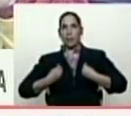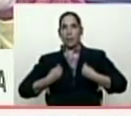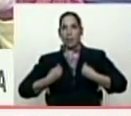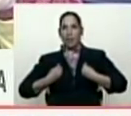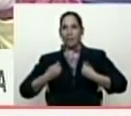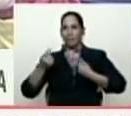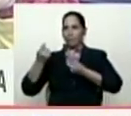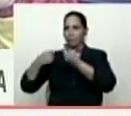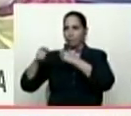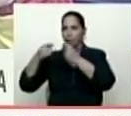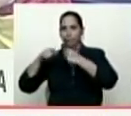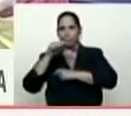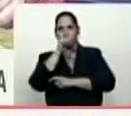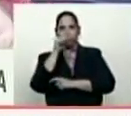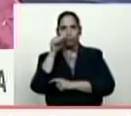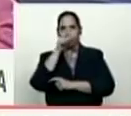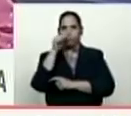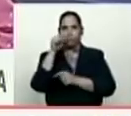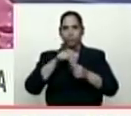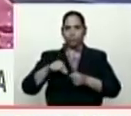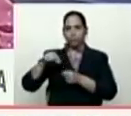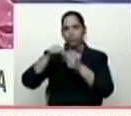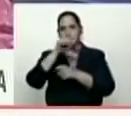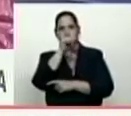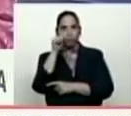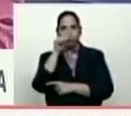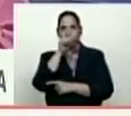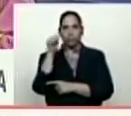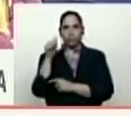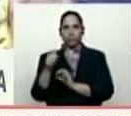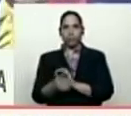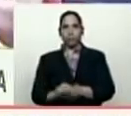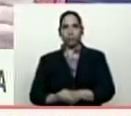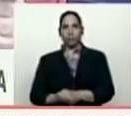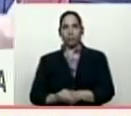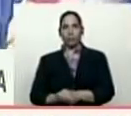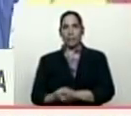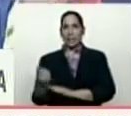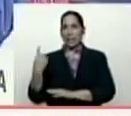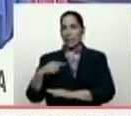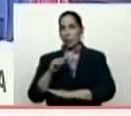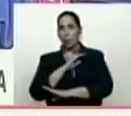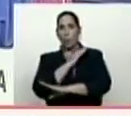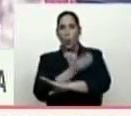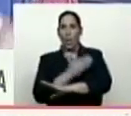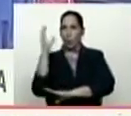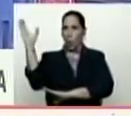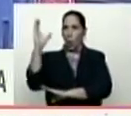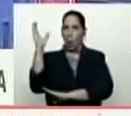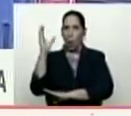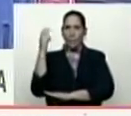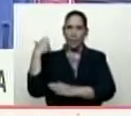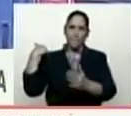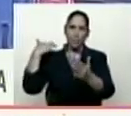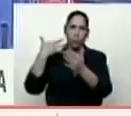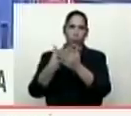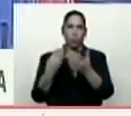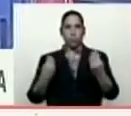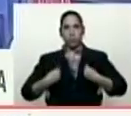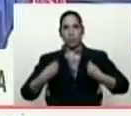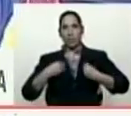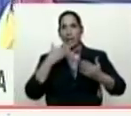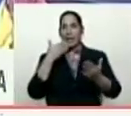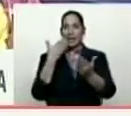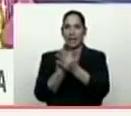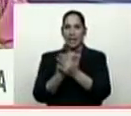drogas, del cultivo de drogas. Y han tenido el poder toda su vida gracias a